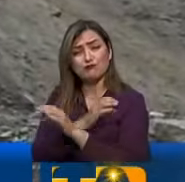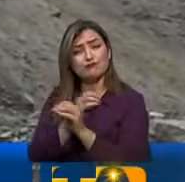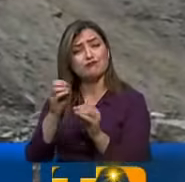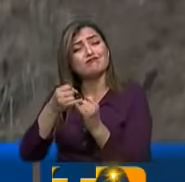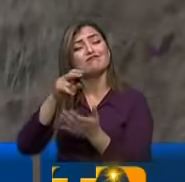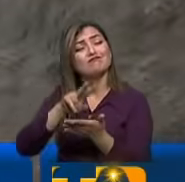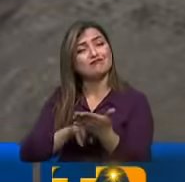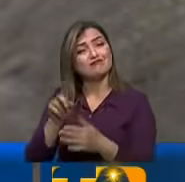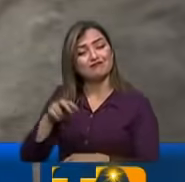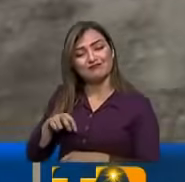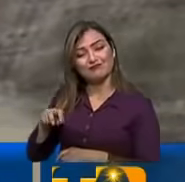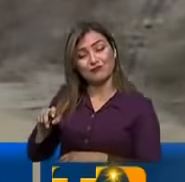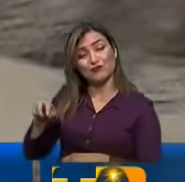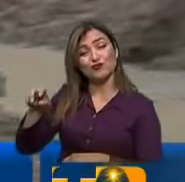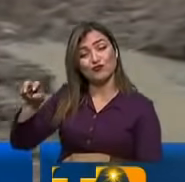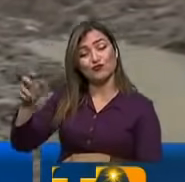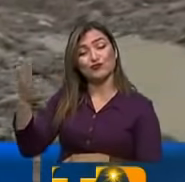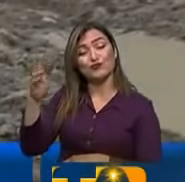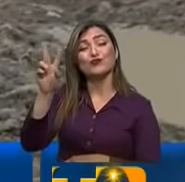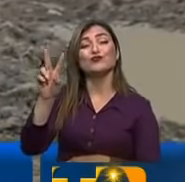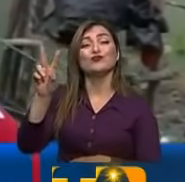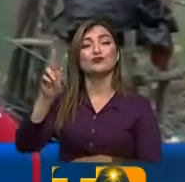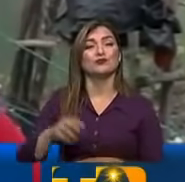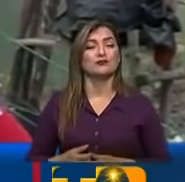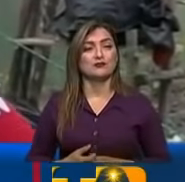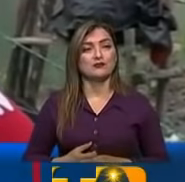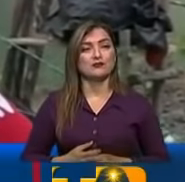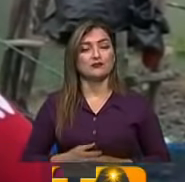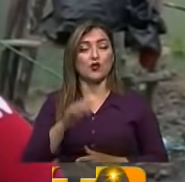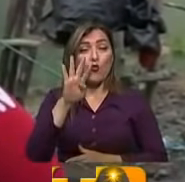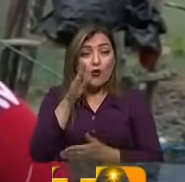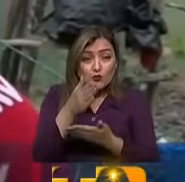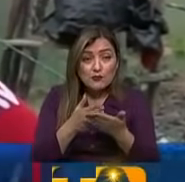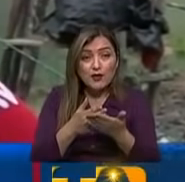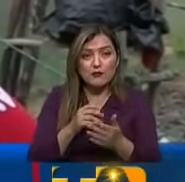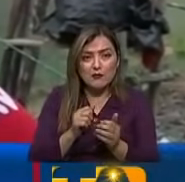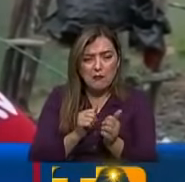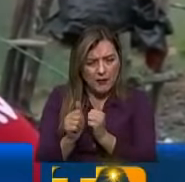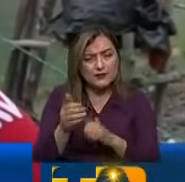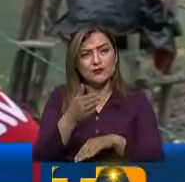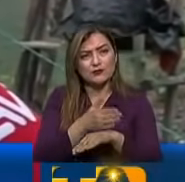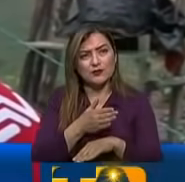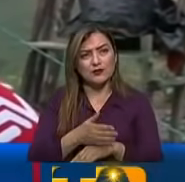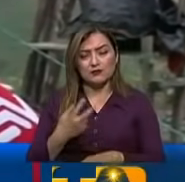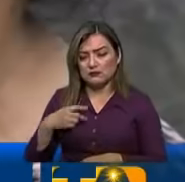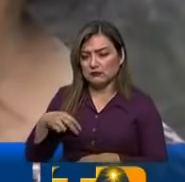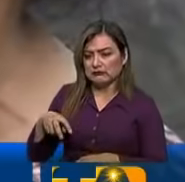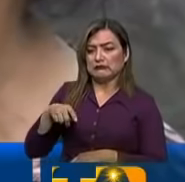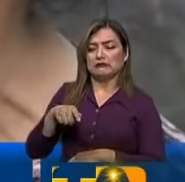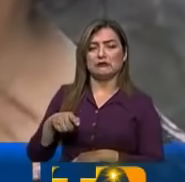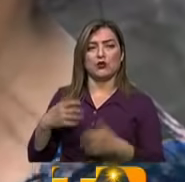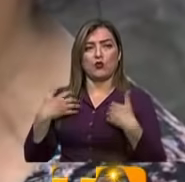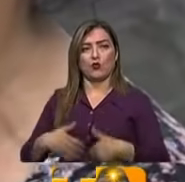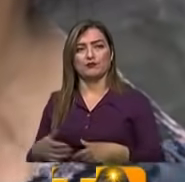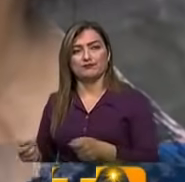por última vez cruzando la montaña el viernes pasado. Pasé como a las 4:30 y poquito más antes habían sacado ya el cadáver ya. Ha